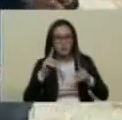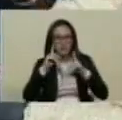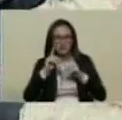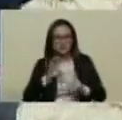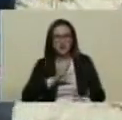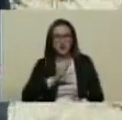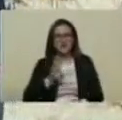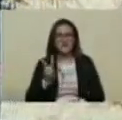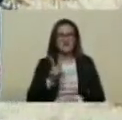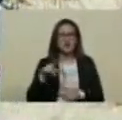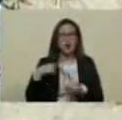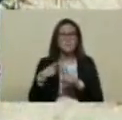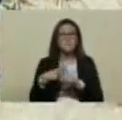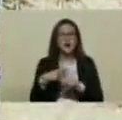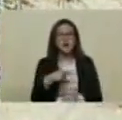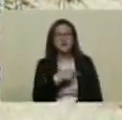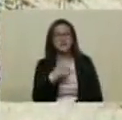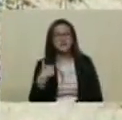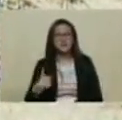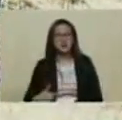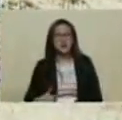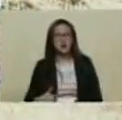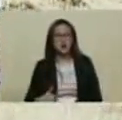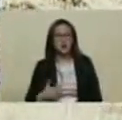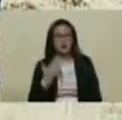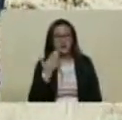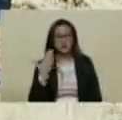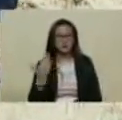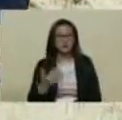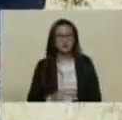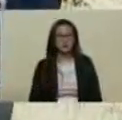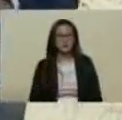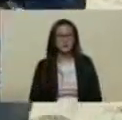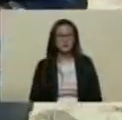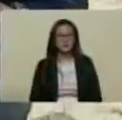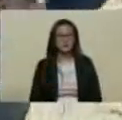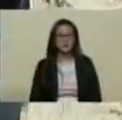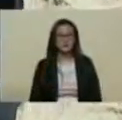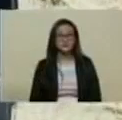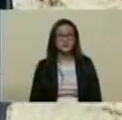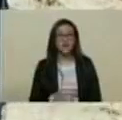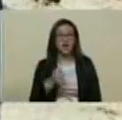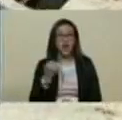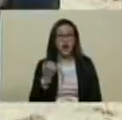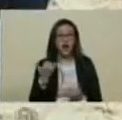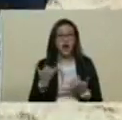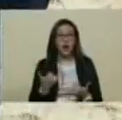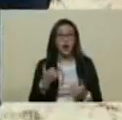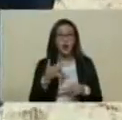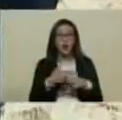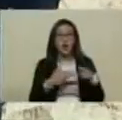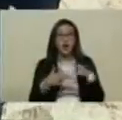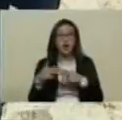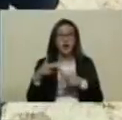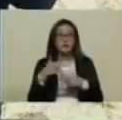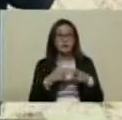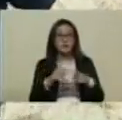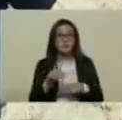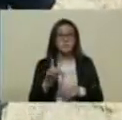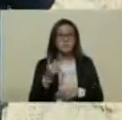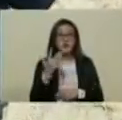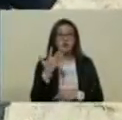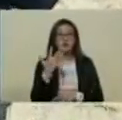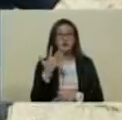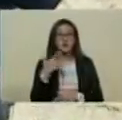técnicos venezolanos y chinos. Ernesto, toma nota. Vamos a construir las primeros 5. Yo acabo